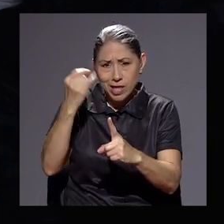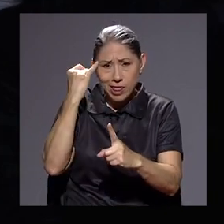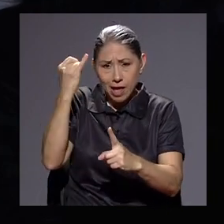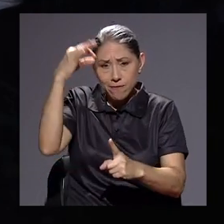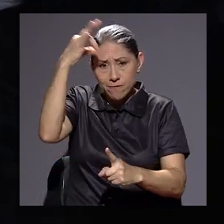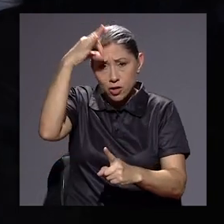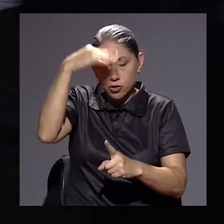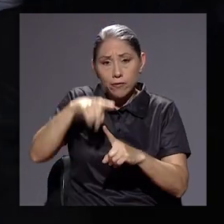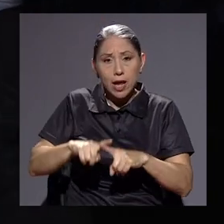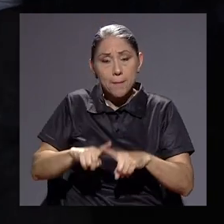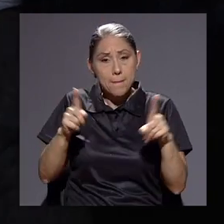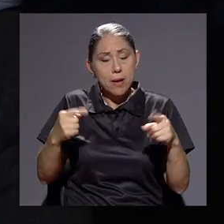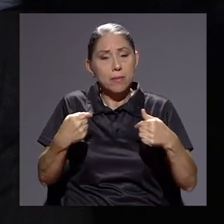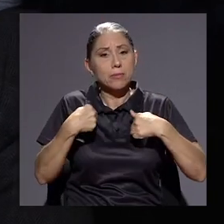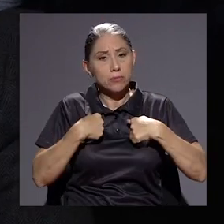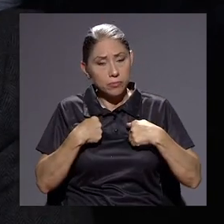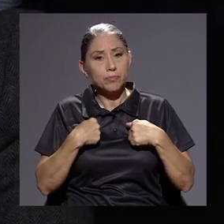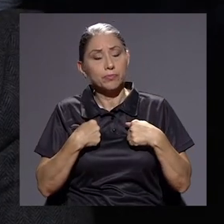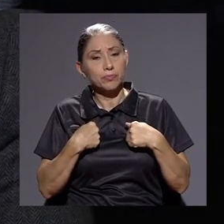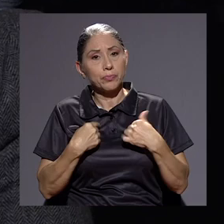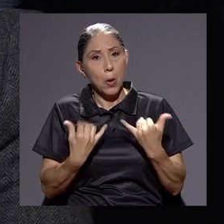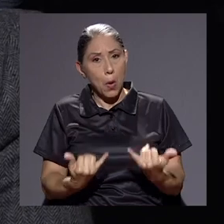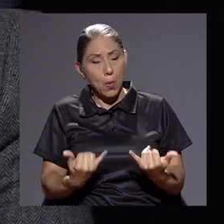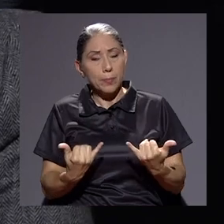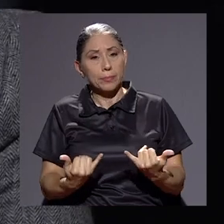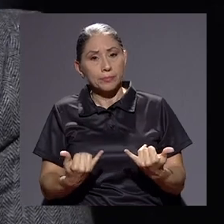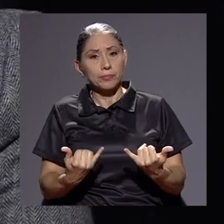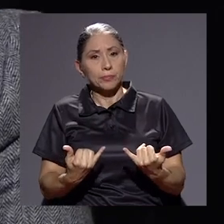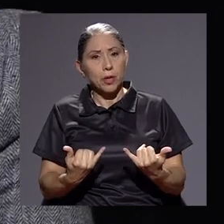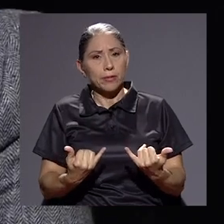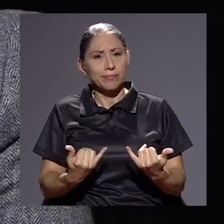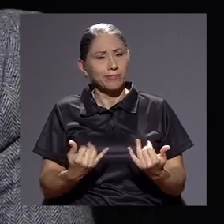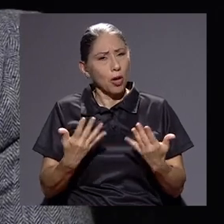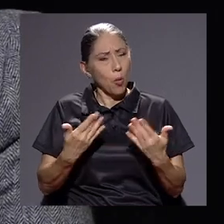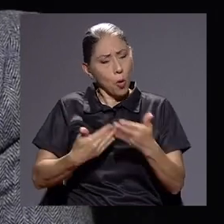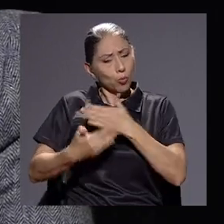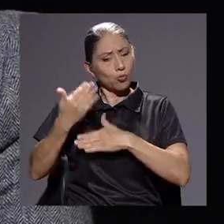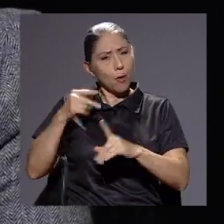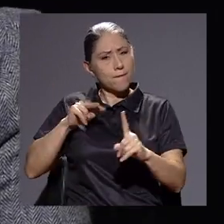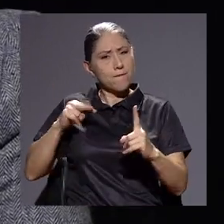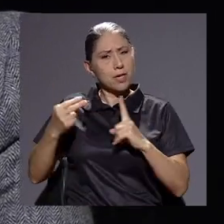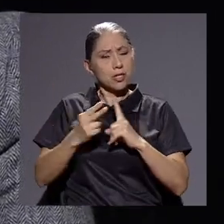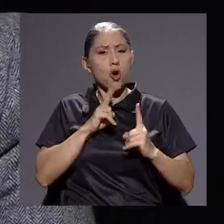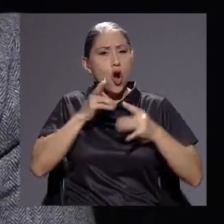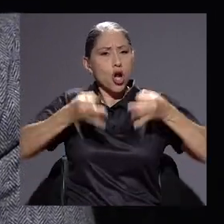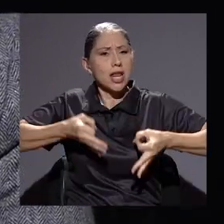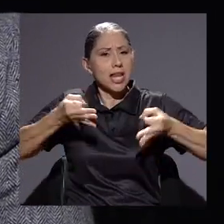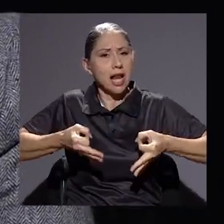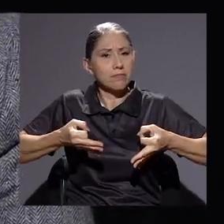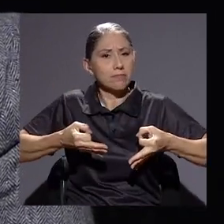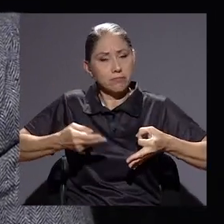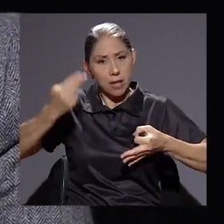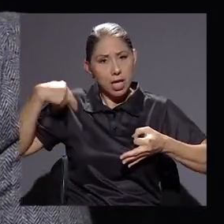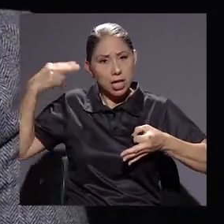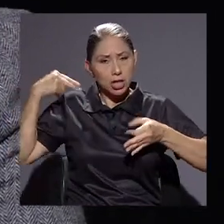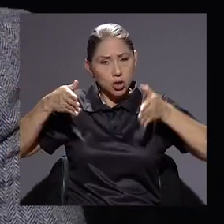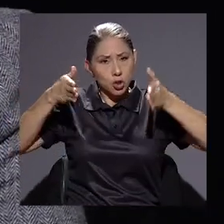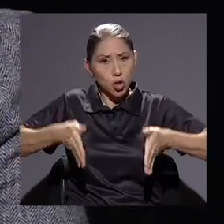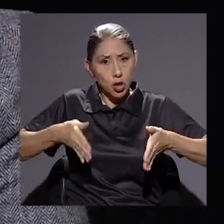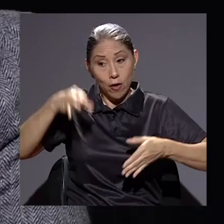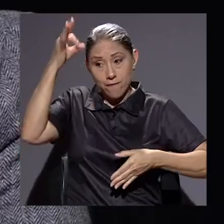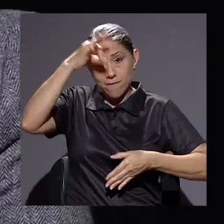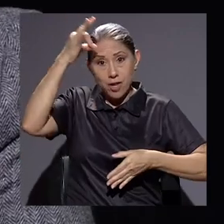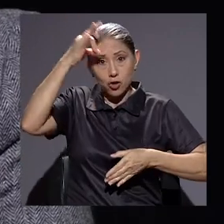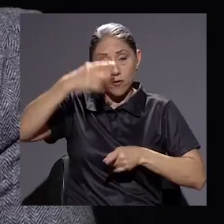filosófica, pero voy a retomar un poco la visión original que tenían los estoicos. Los estoicos que eran, digamos,